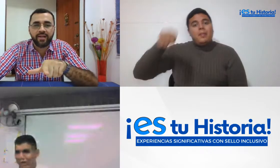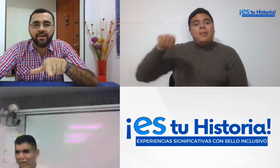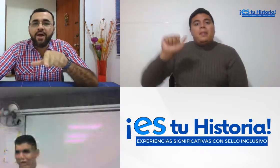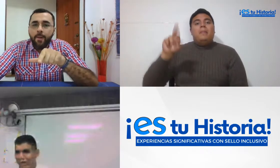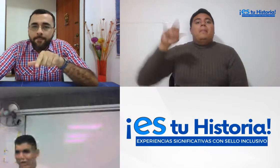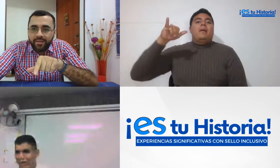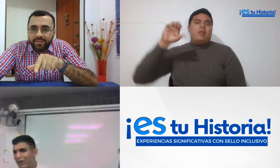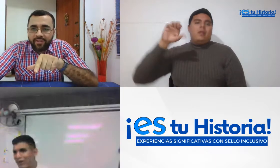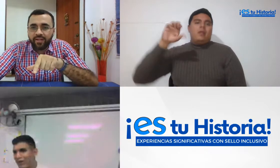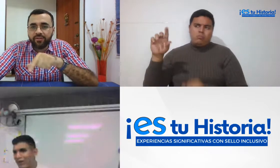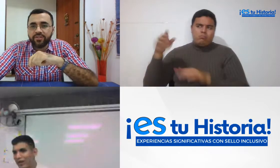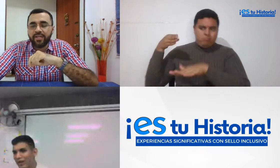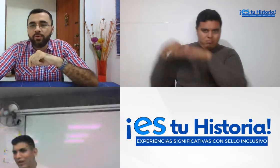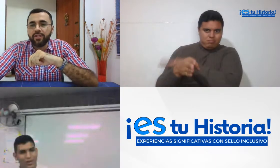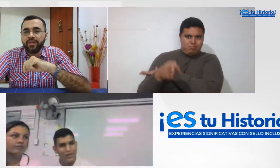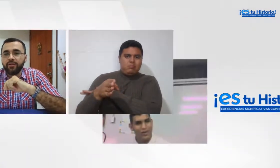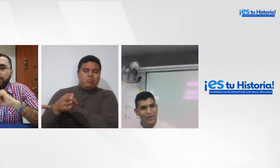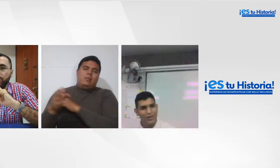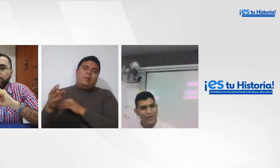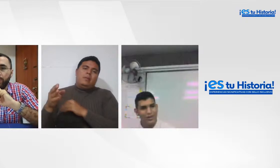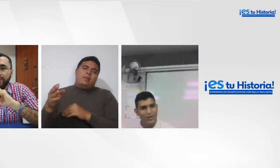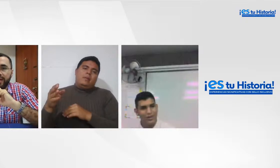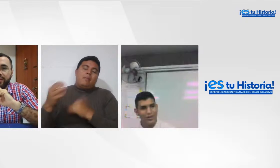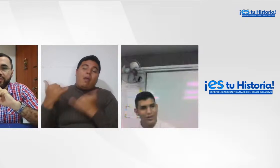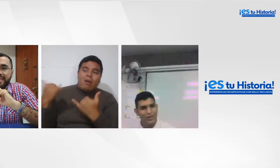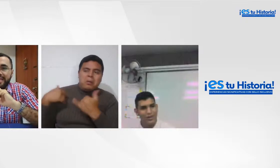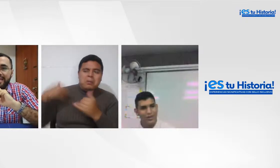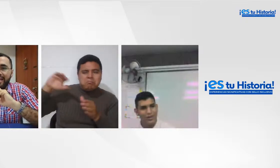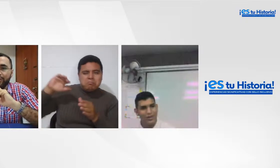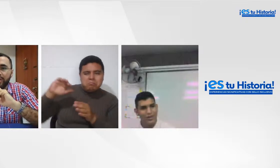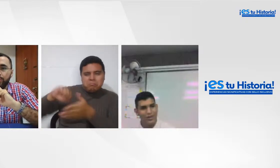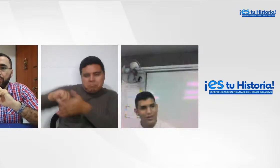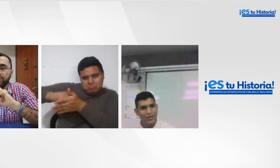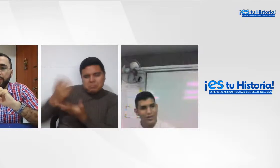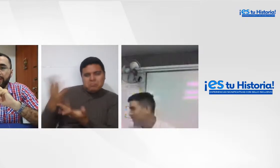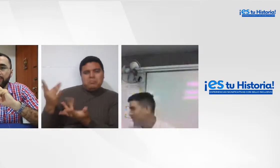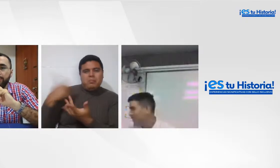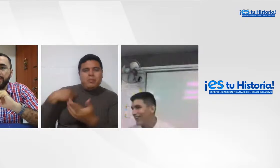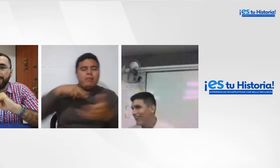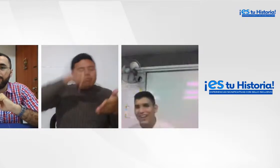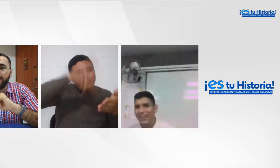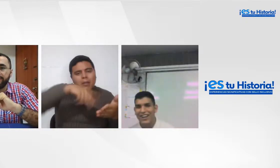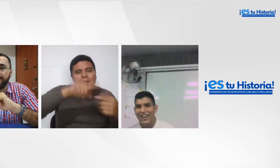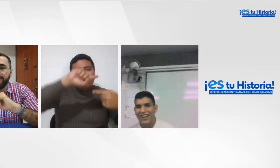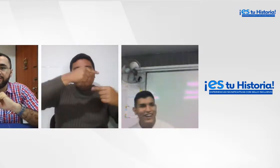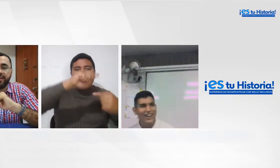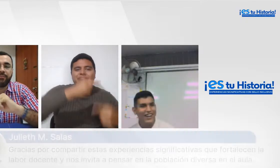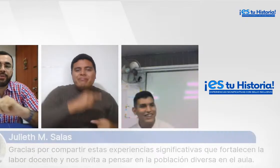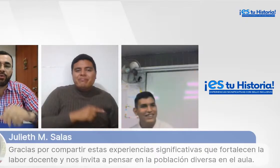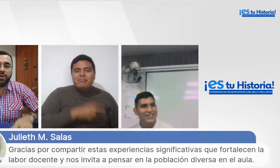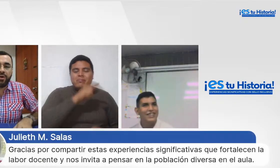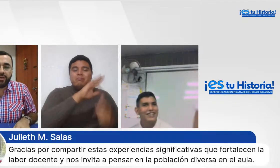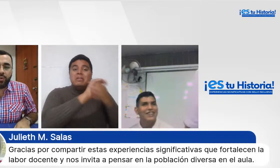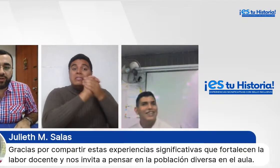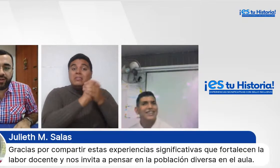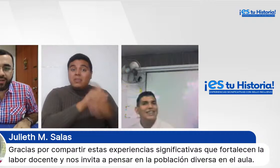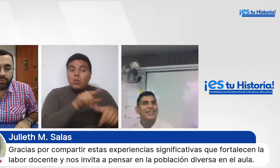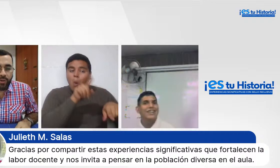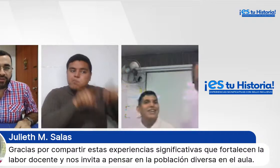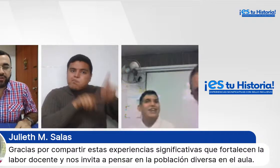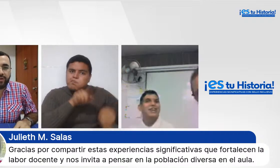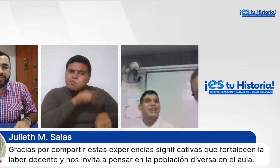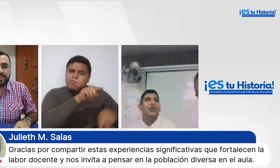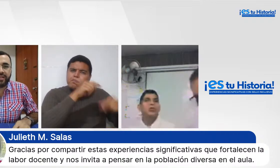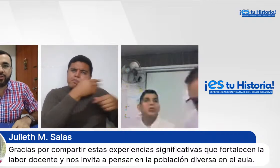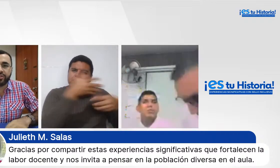entonces a la sala. Mientras tanto, seguimos leyendo los comentarios y los saludos también que nos envían por acá a través del chat en vivo. Recuerden que